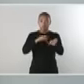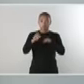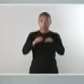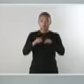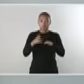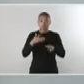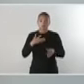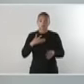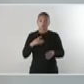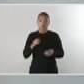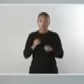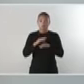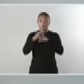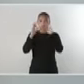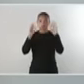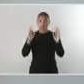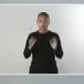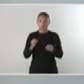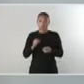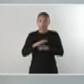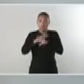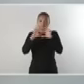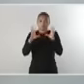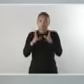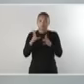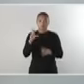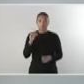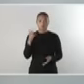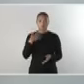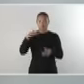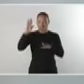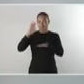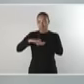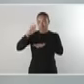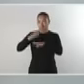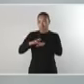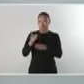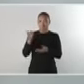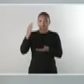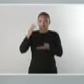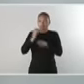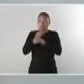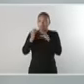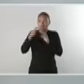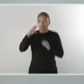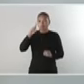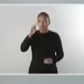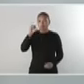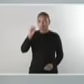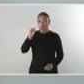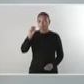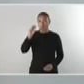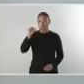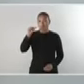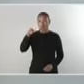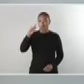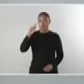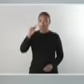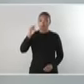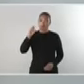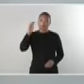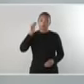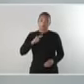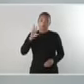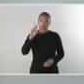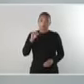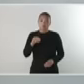integral no permitiremos más deterioro de nuestro medio ambiente y mucho menos la violación a la seguridad social